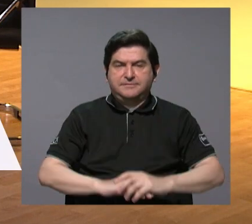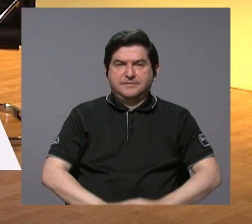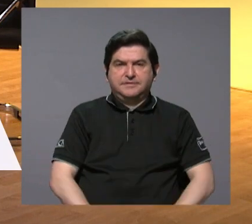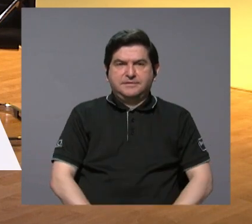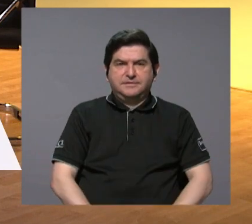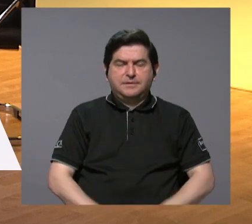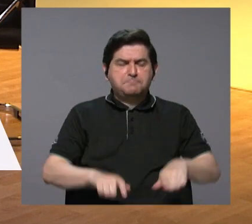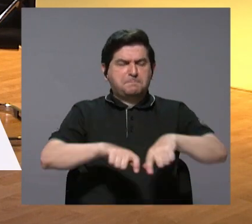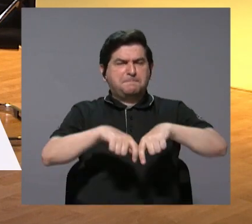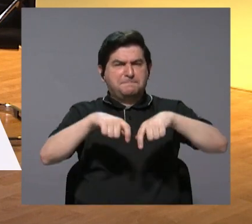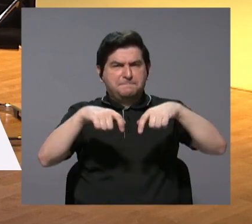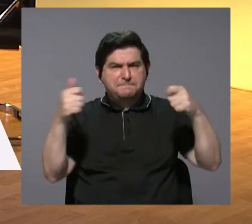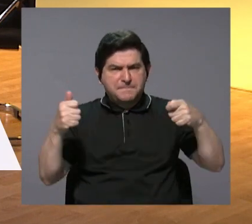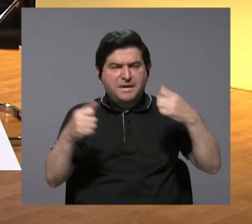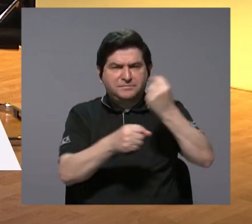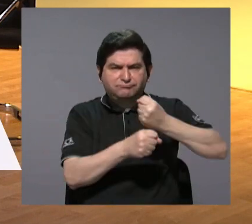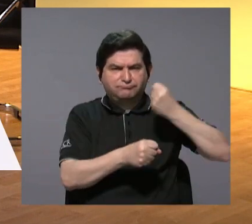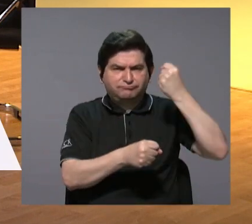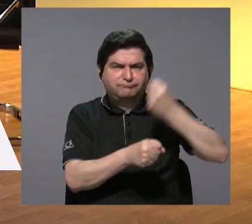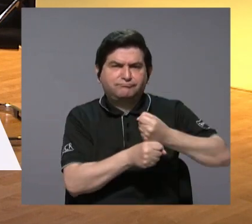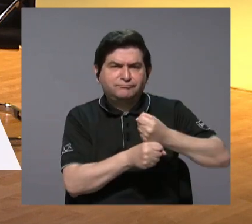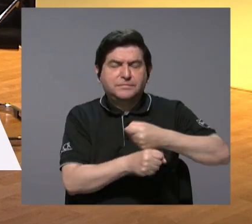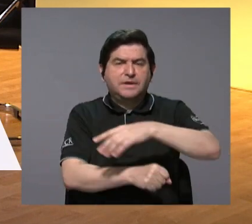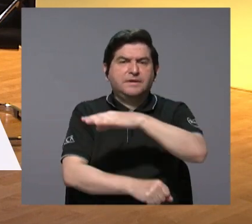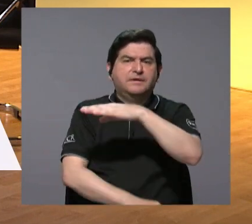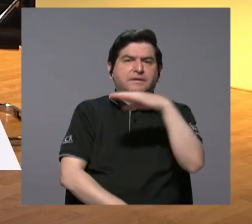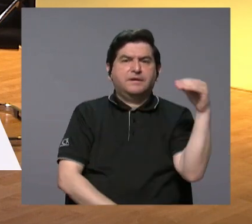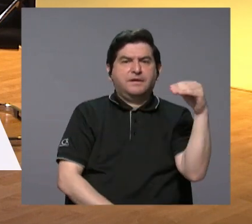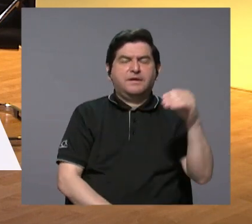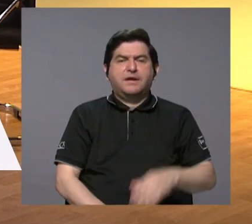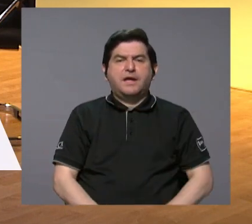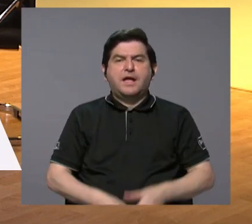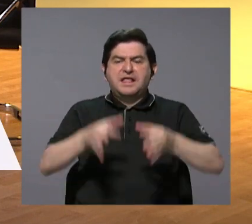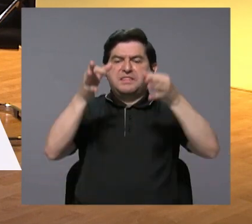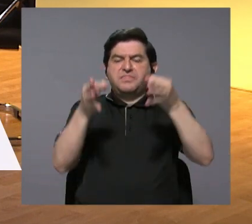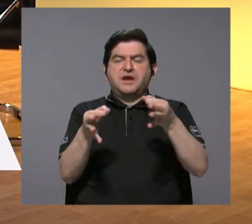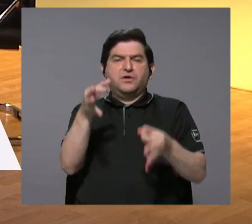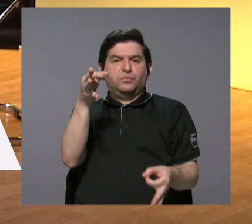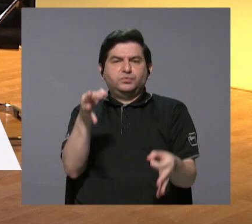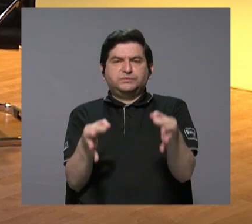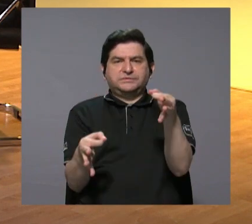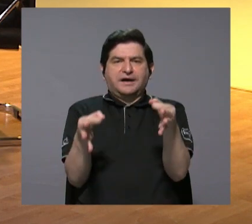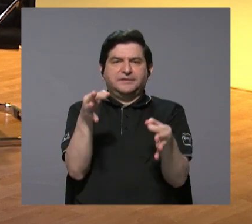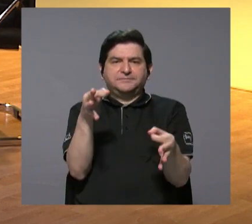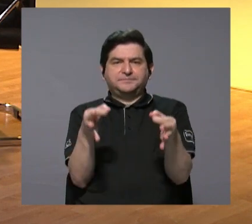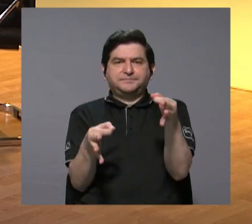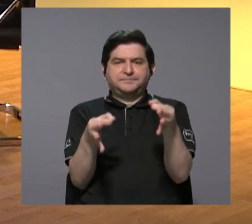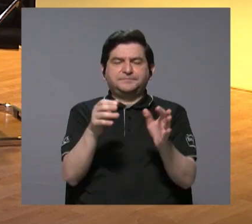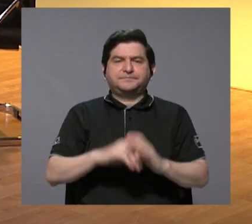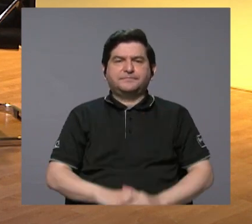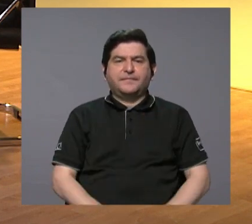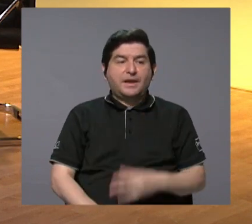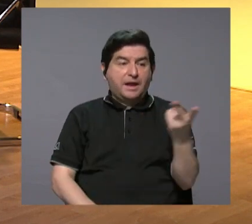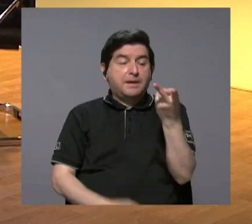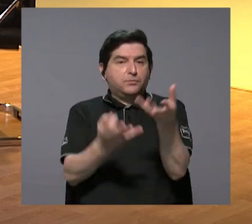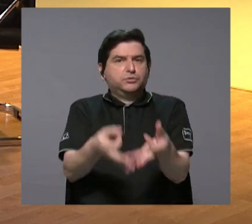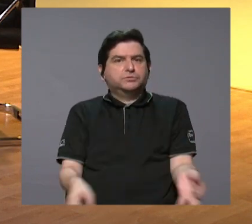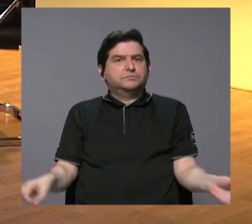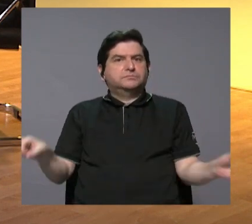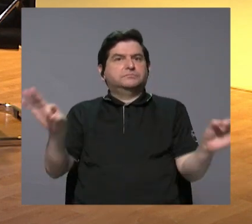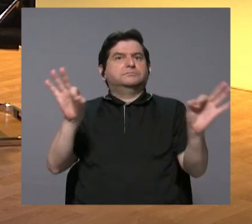el periodismo y los tribunales de justicia son